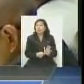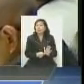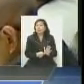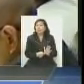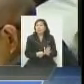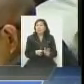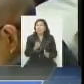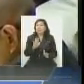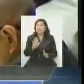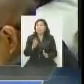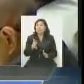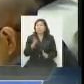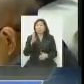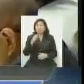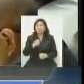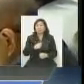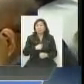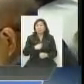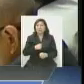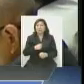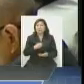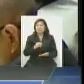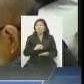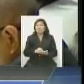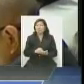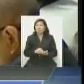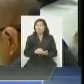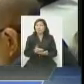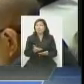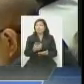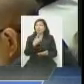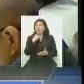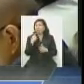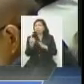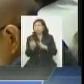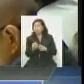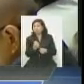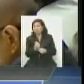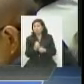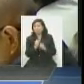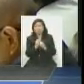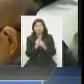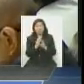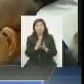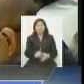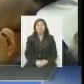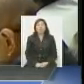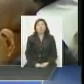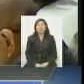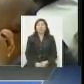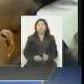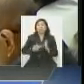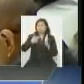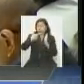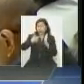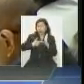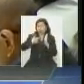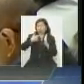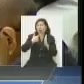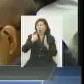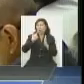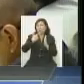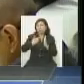de 5.000 policías más serenos. Es más, a la 1 de la madrugada estaban soldando, como ya se puede